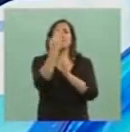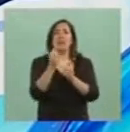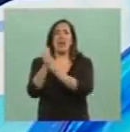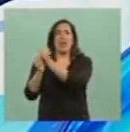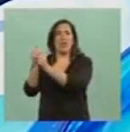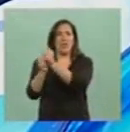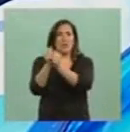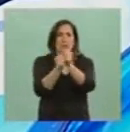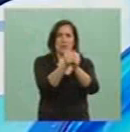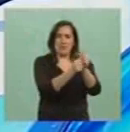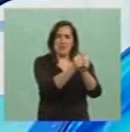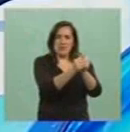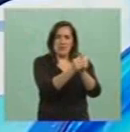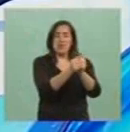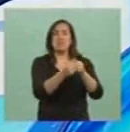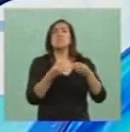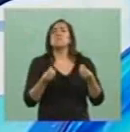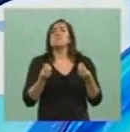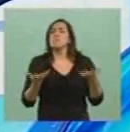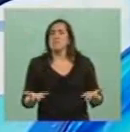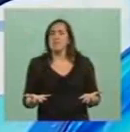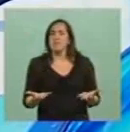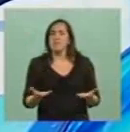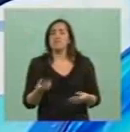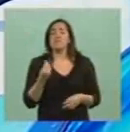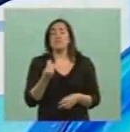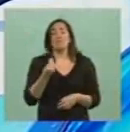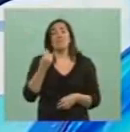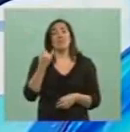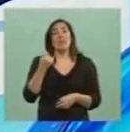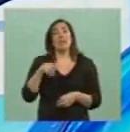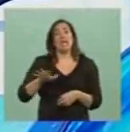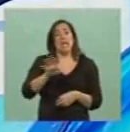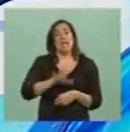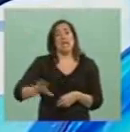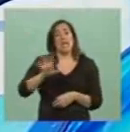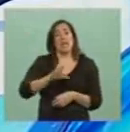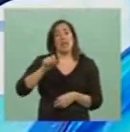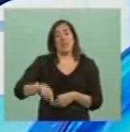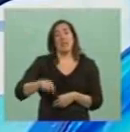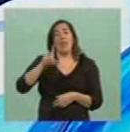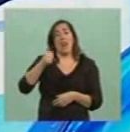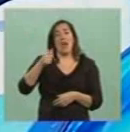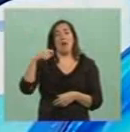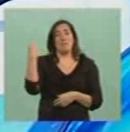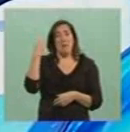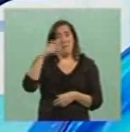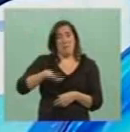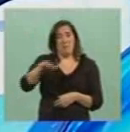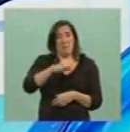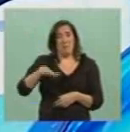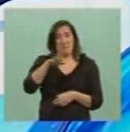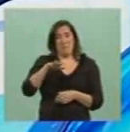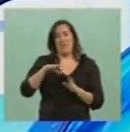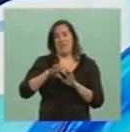y fundamentalmente porque hay por parte de la zona de la Pampa Húmeda, que no es de ahora, esto viene desde